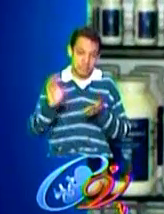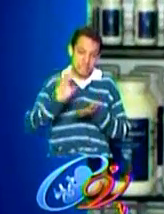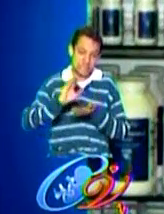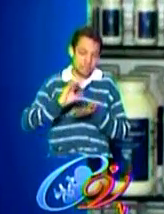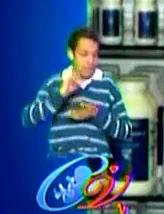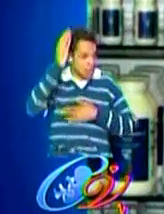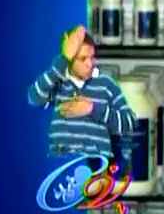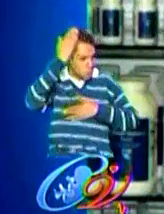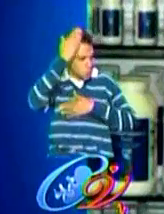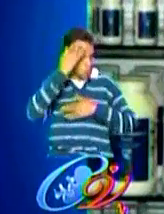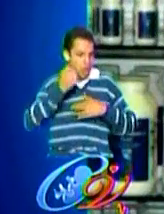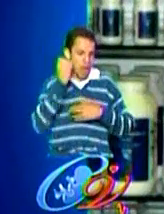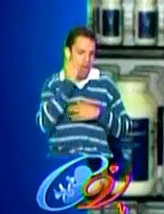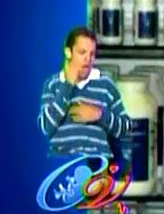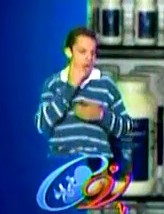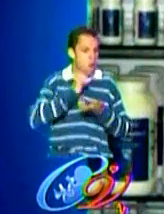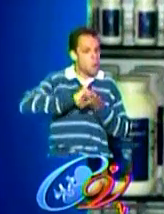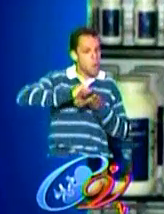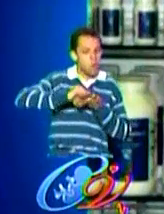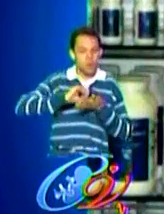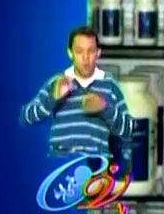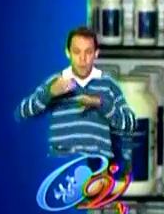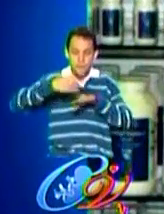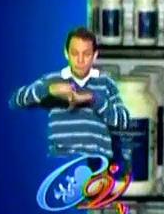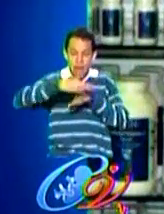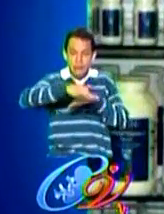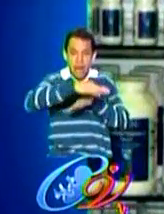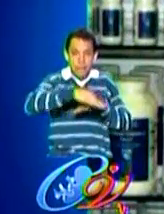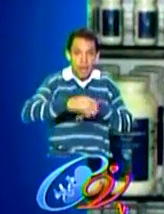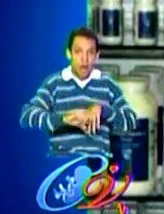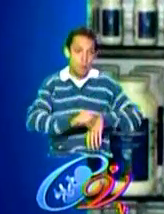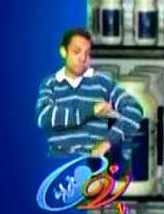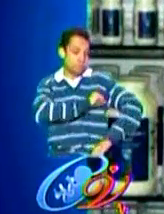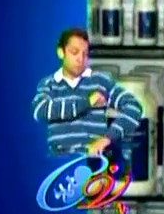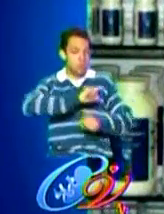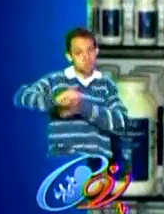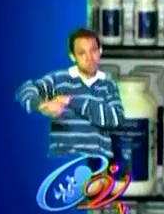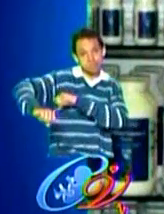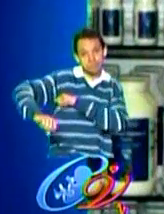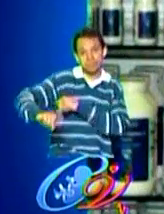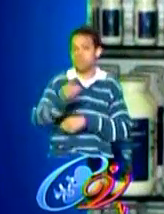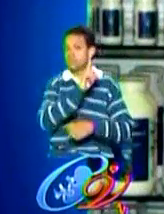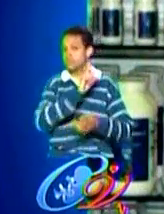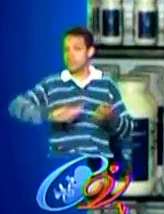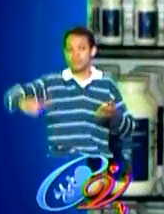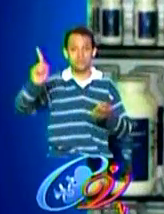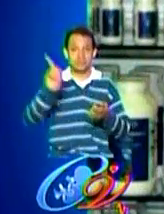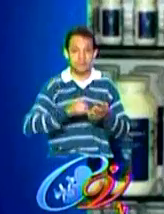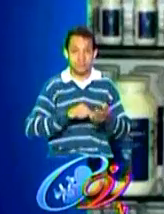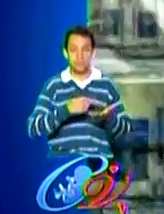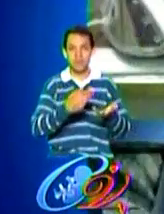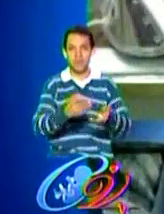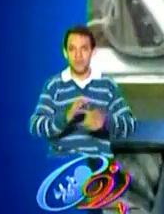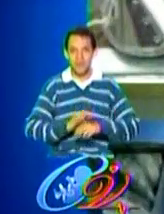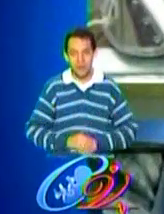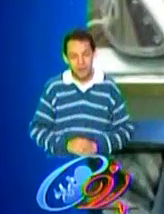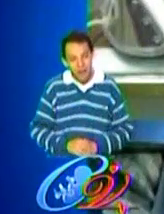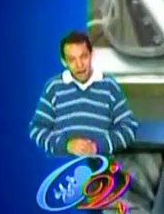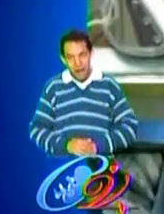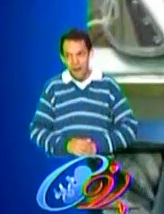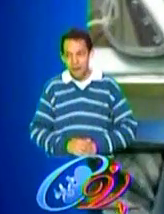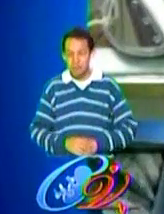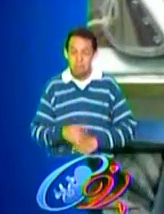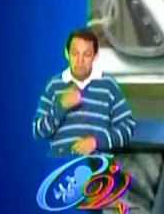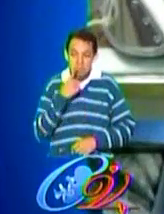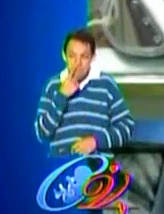químicos, ¿cierto? Pintarse las uñas, echarse desodorante con aluminio o usar este champú, o bueno. Y básicamente